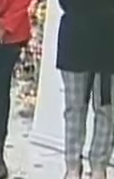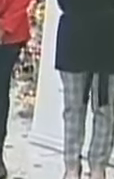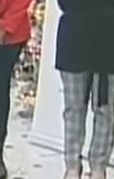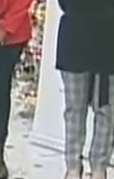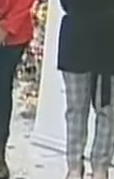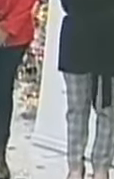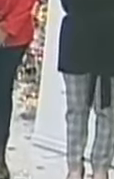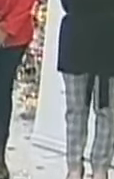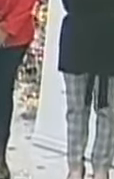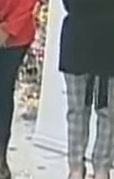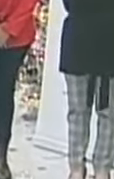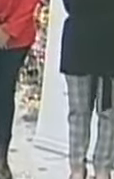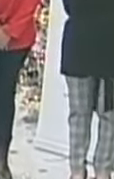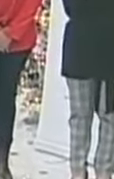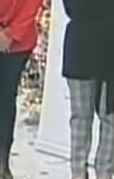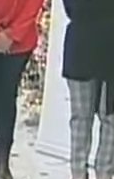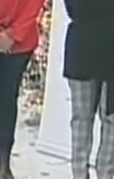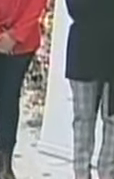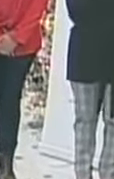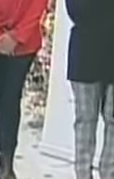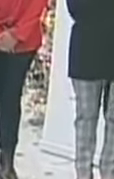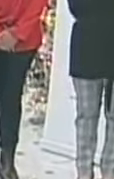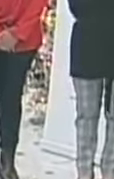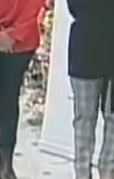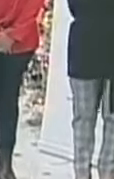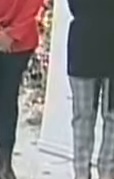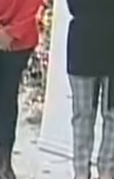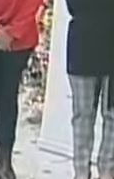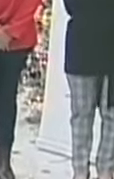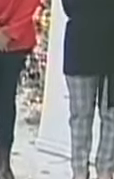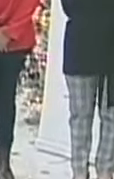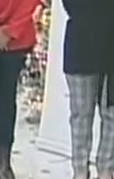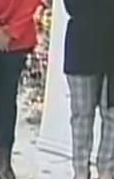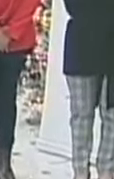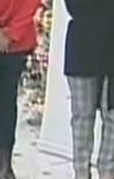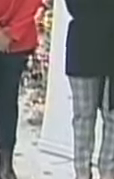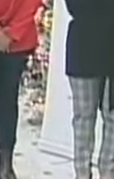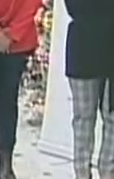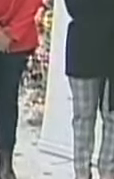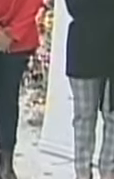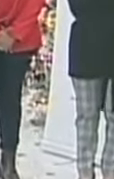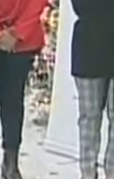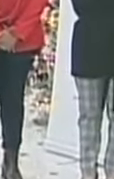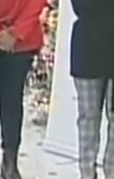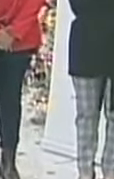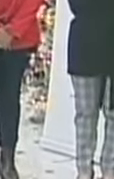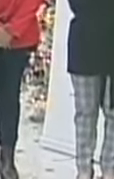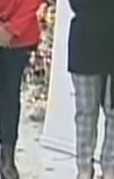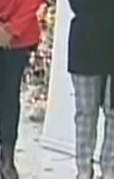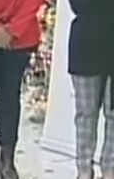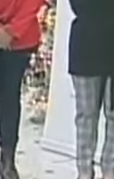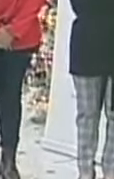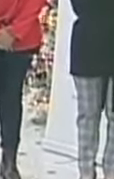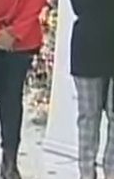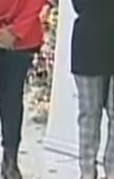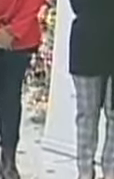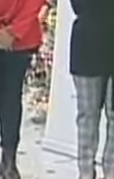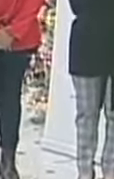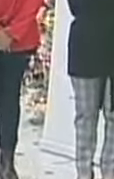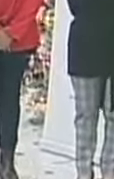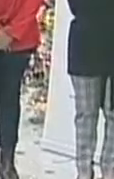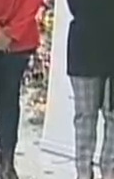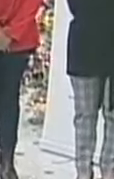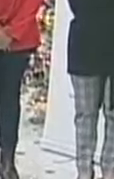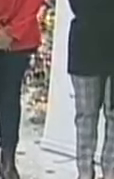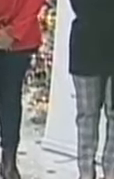presidente, Román Maniglia. Estamos recorriendo distintas instancias para ver los grandes avances y